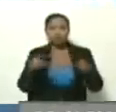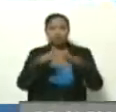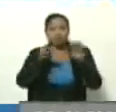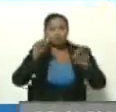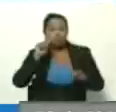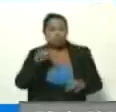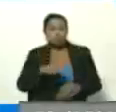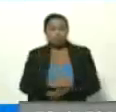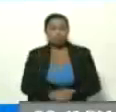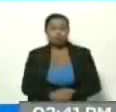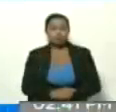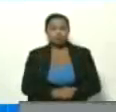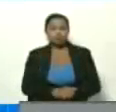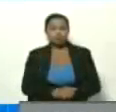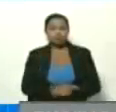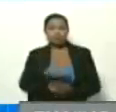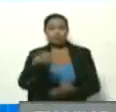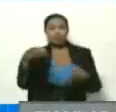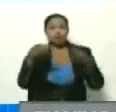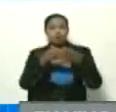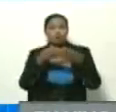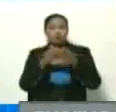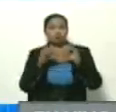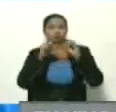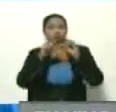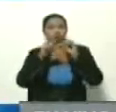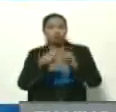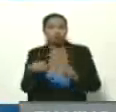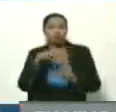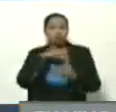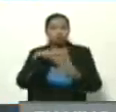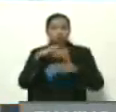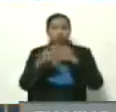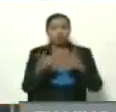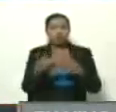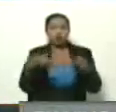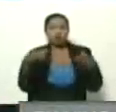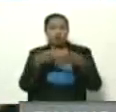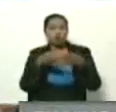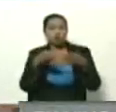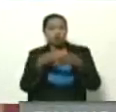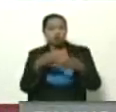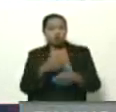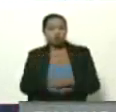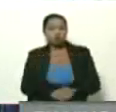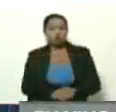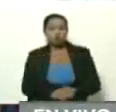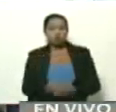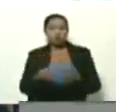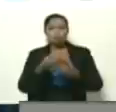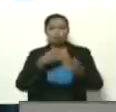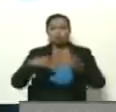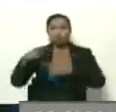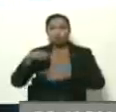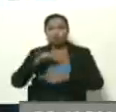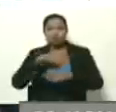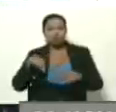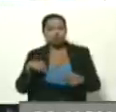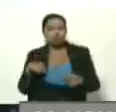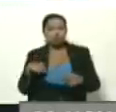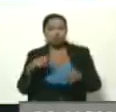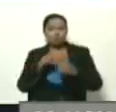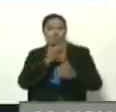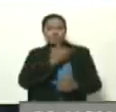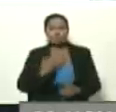esta reunión continua, una reunión que ha ordenado nuestro hermano presidente